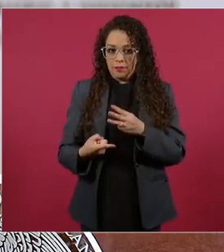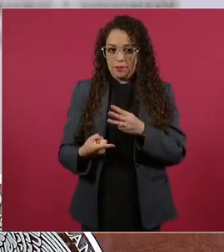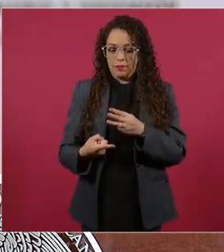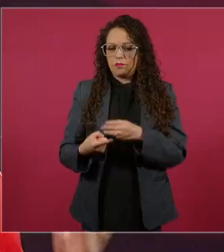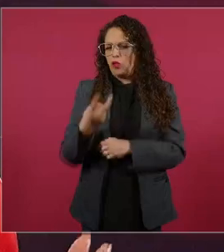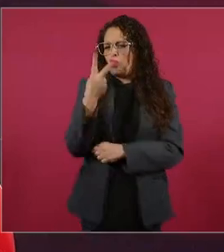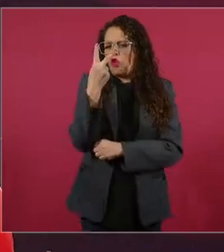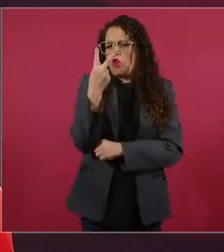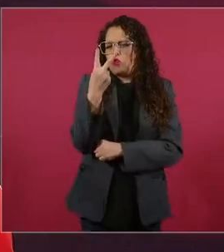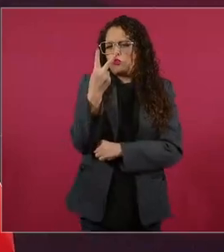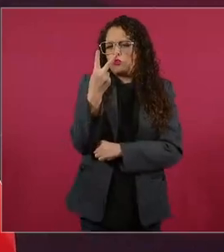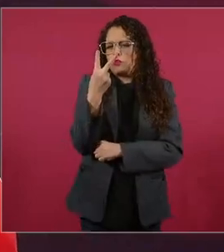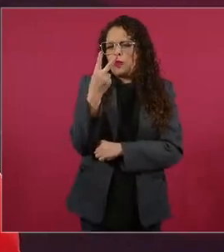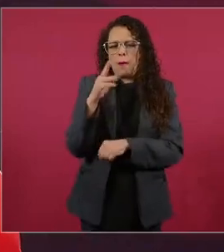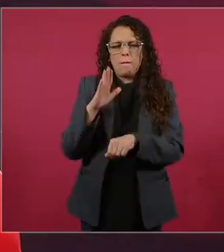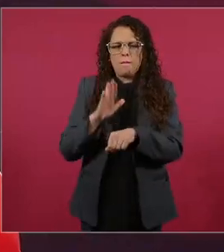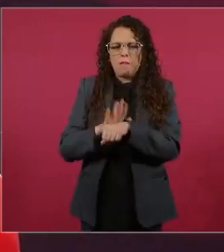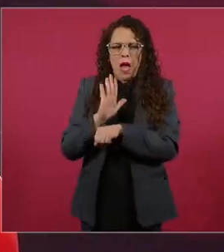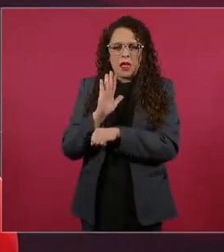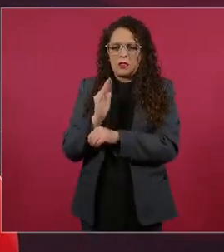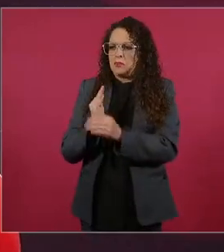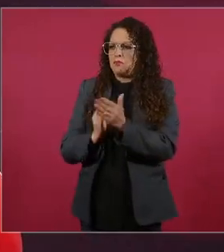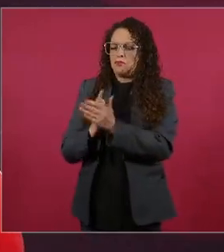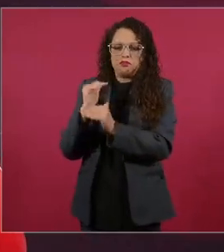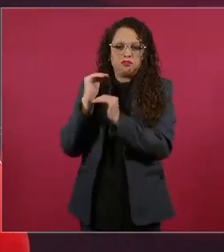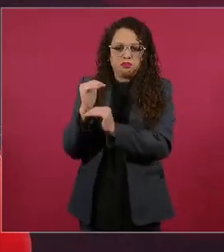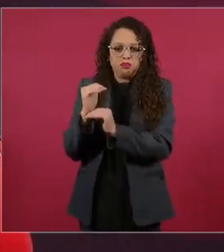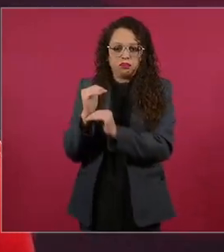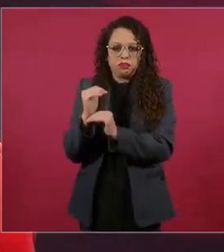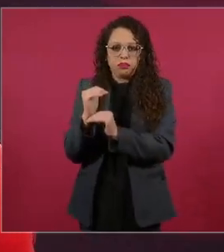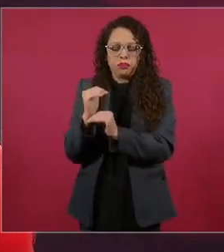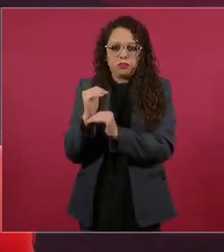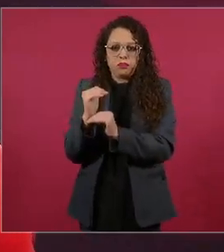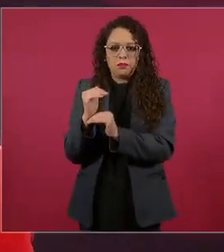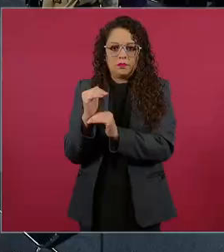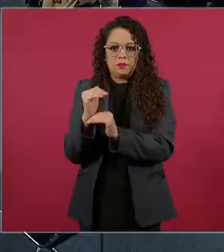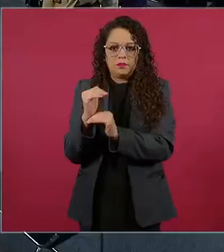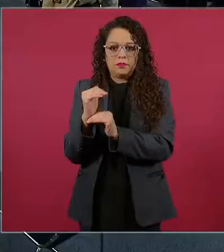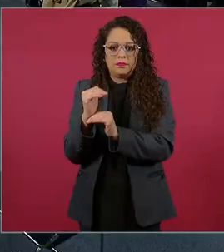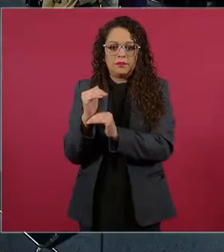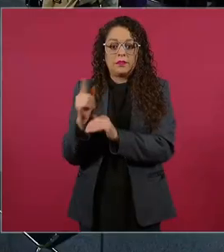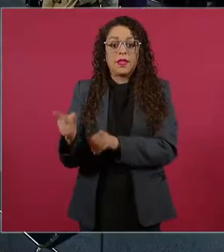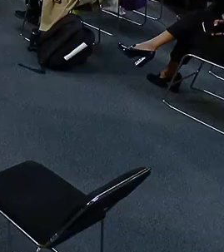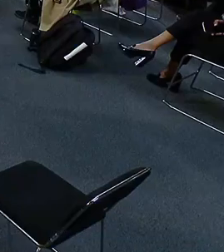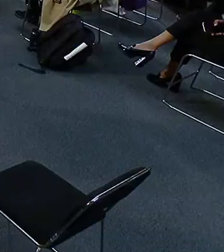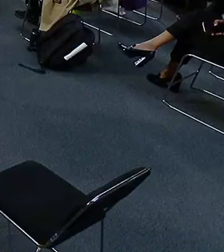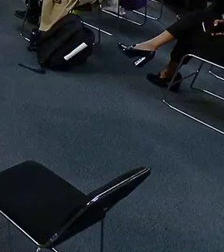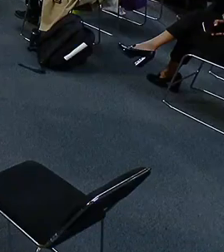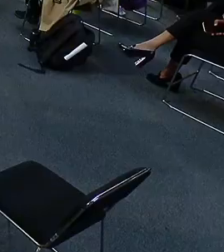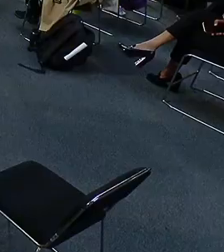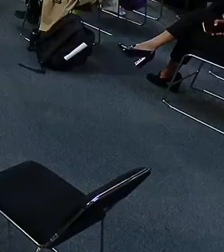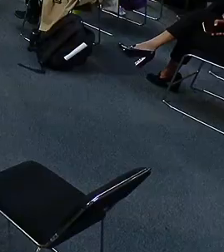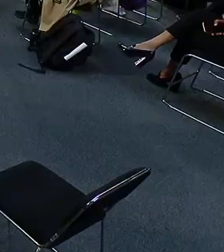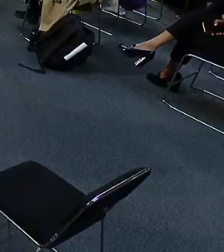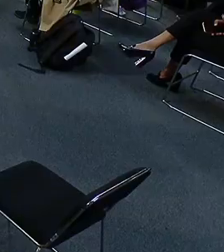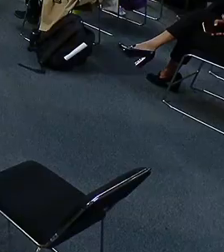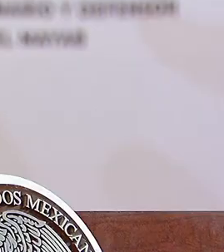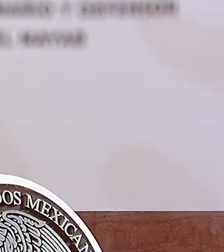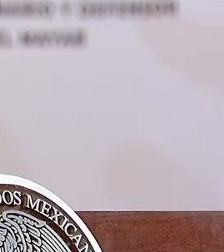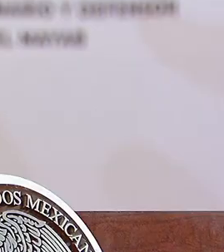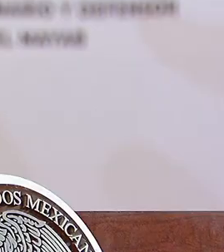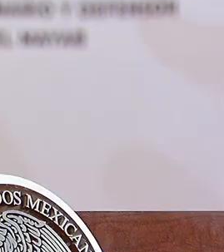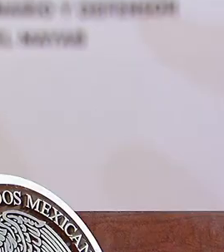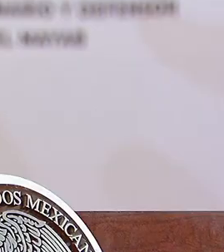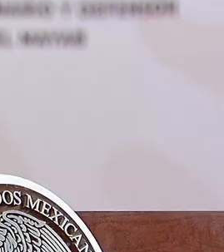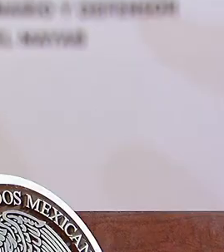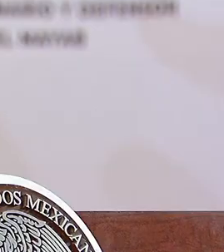dos, en nuestro caso a los tres. Es la tercer planta más grande en el mundo y la primera